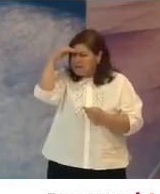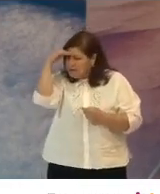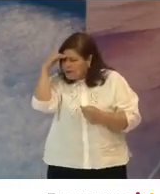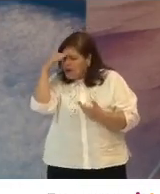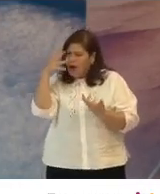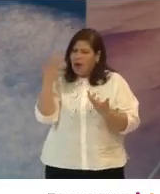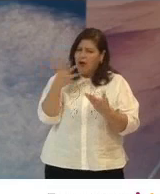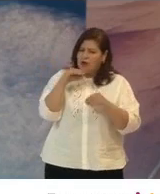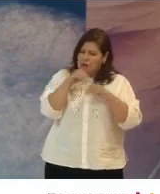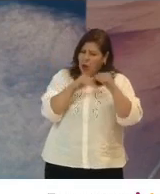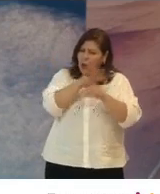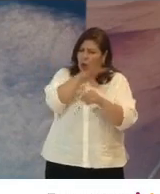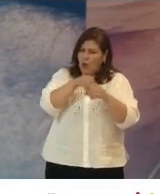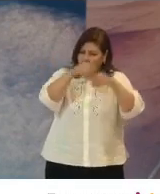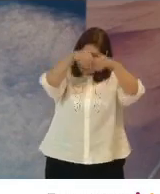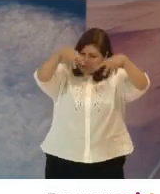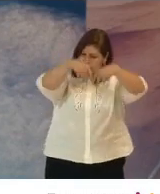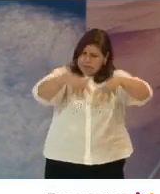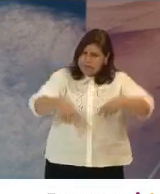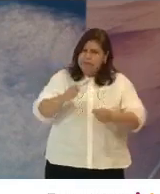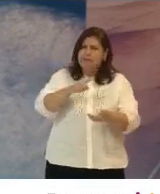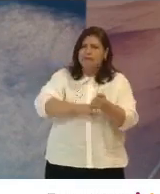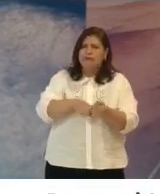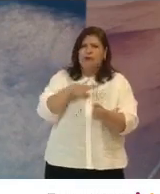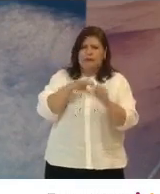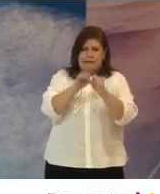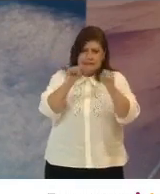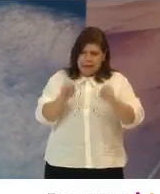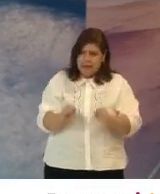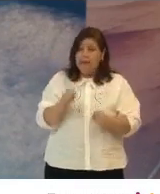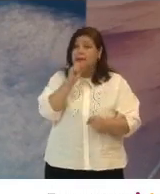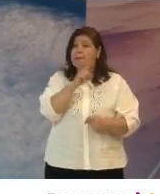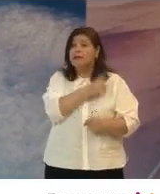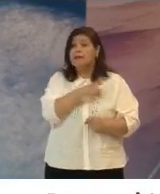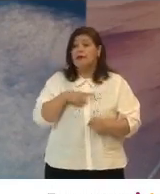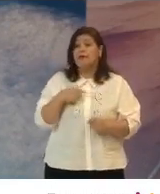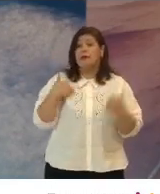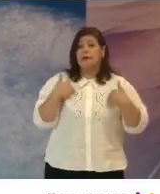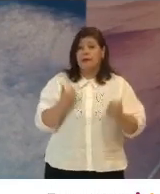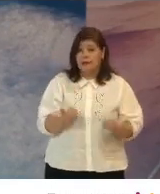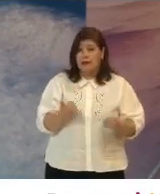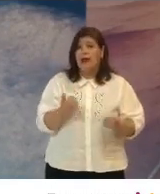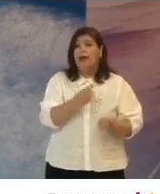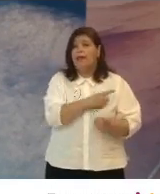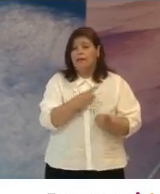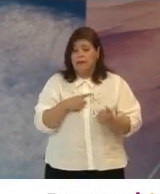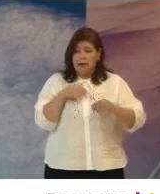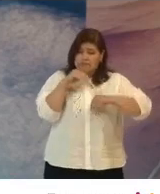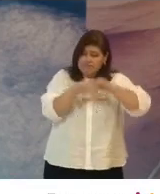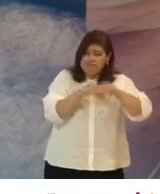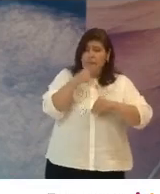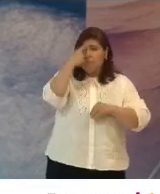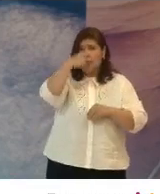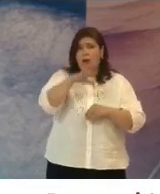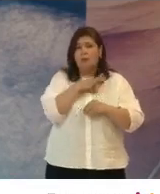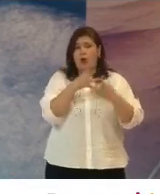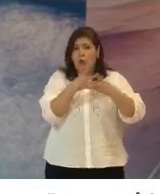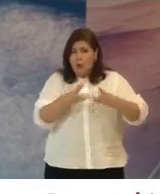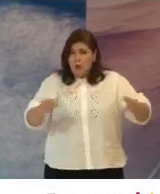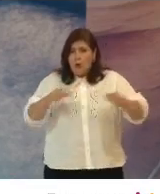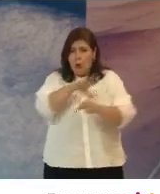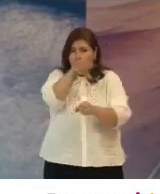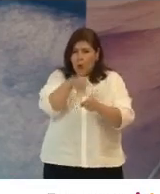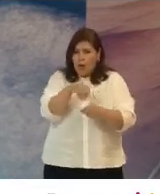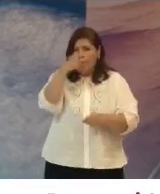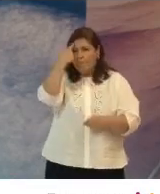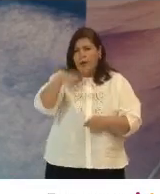dinámicas subyacentes en los sistemas, entender que tenemos que solucionar y diseñar soluciones integrales